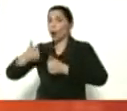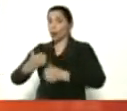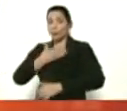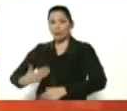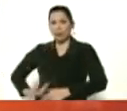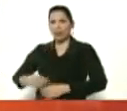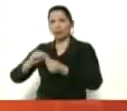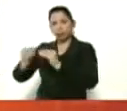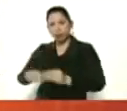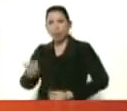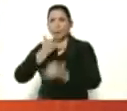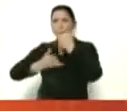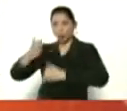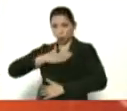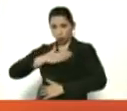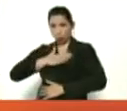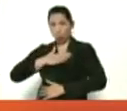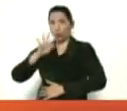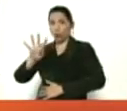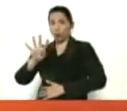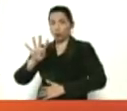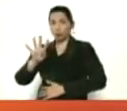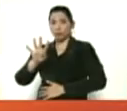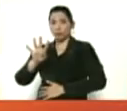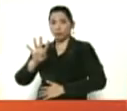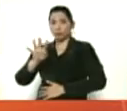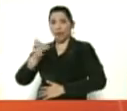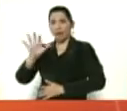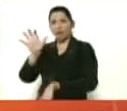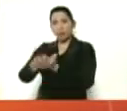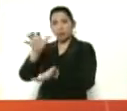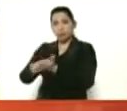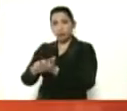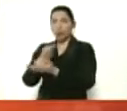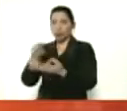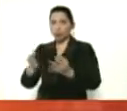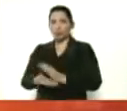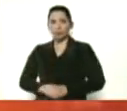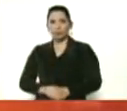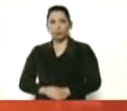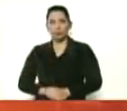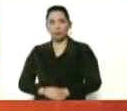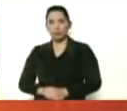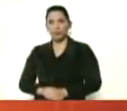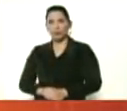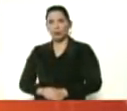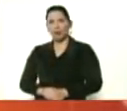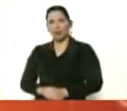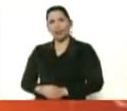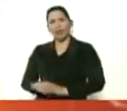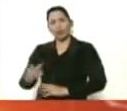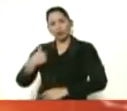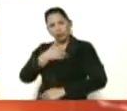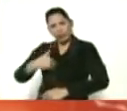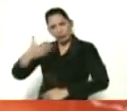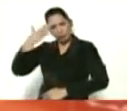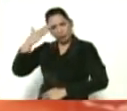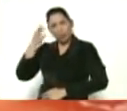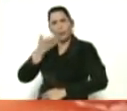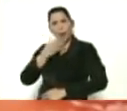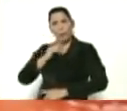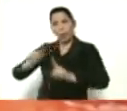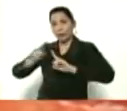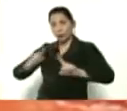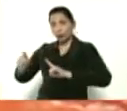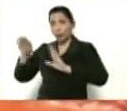si estoy errado, 4 son de Nueva Esparta. Correcto. Me gustaría conocer, sé que ya tiene algunas acciones, algunas